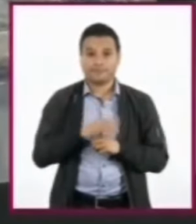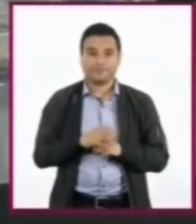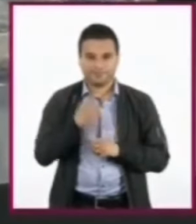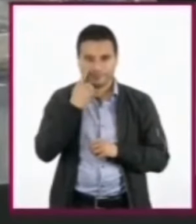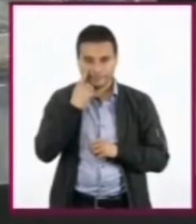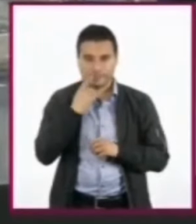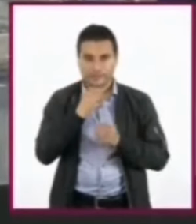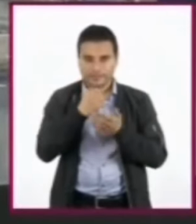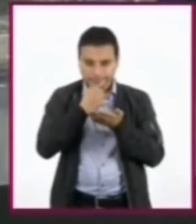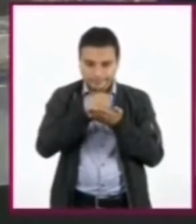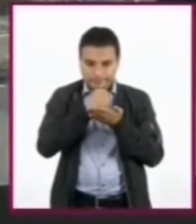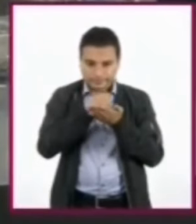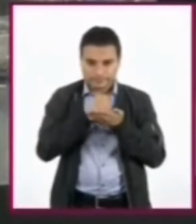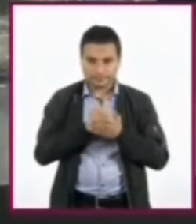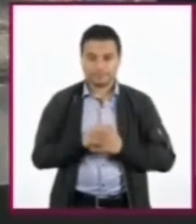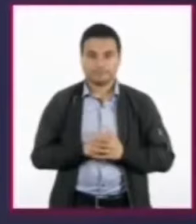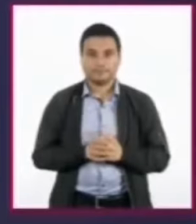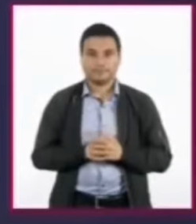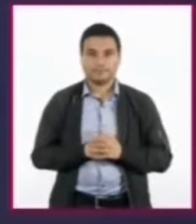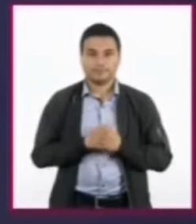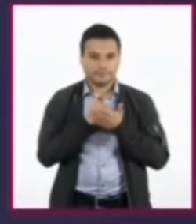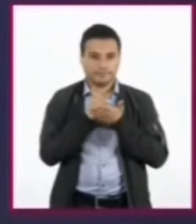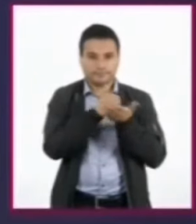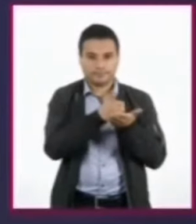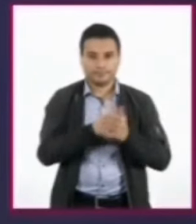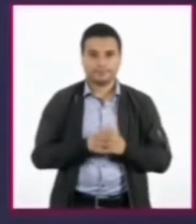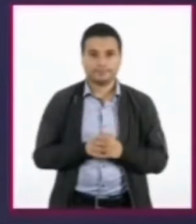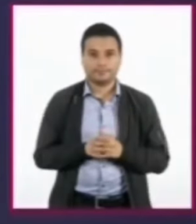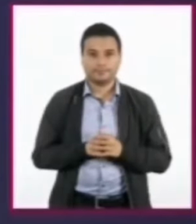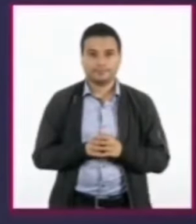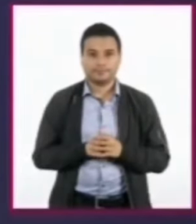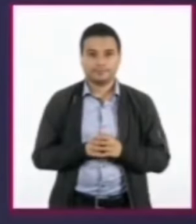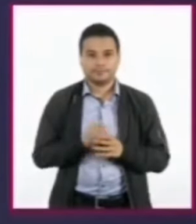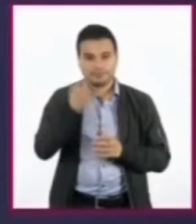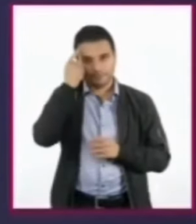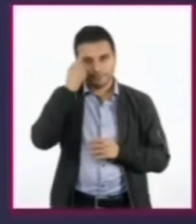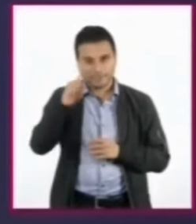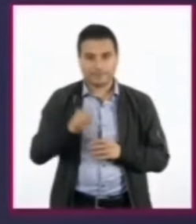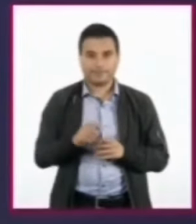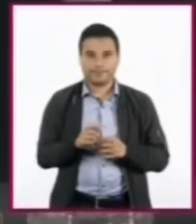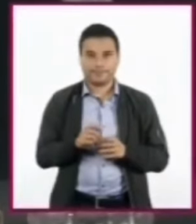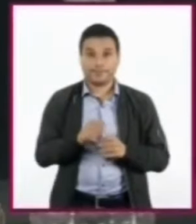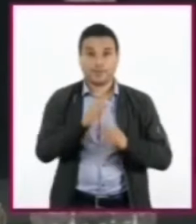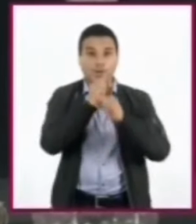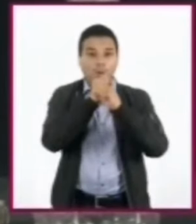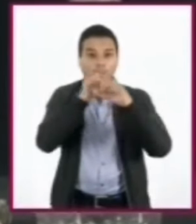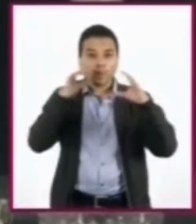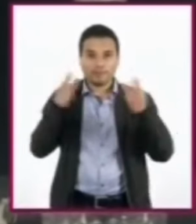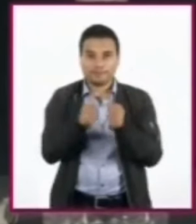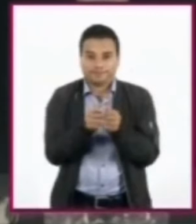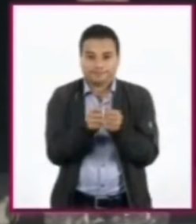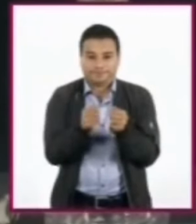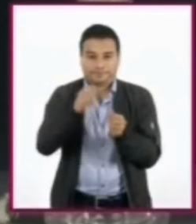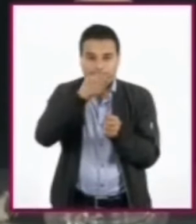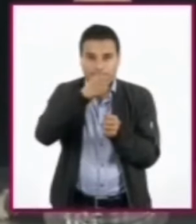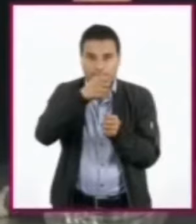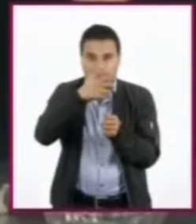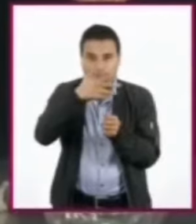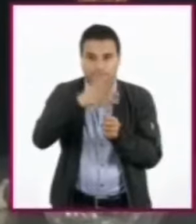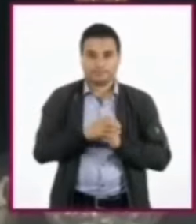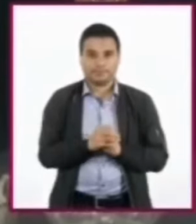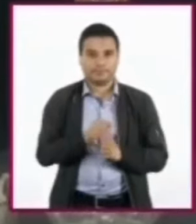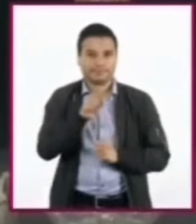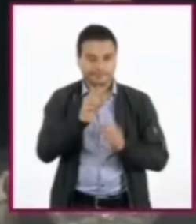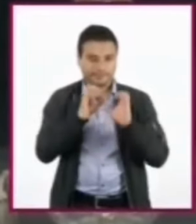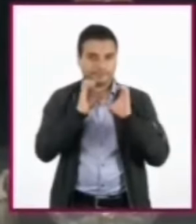trozos pequeños. ¿Me ayudó? Por favor, para poder introducirlos dentro del globo. Hay que tener cuidado